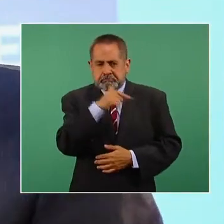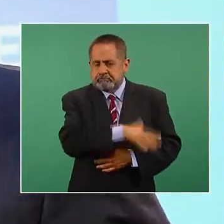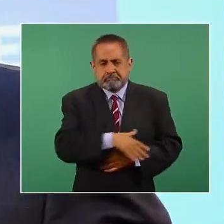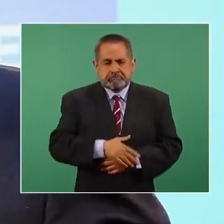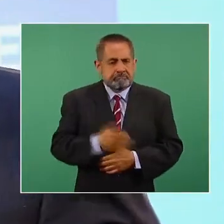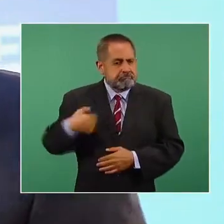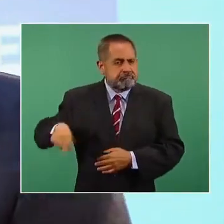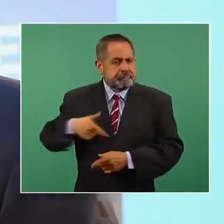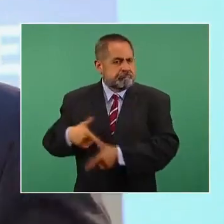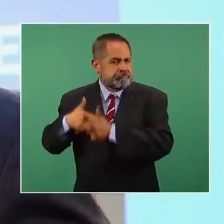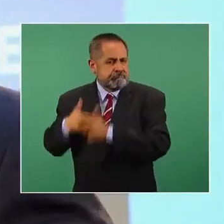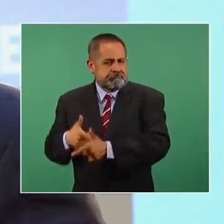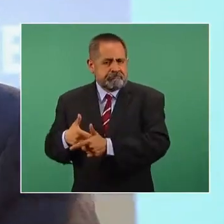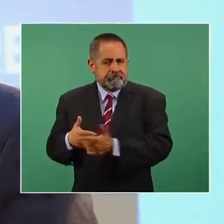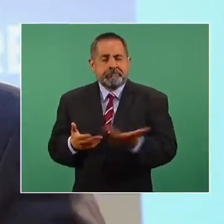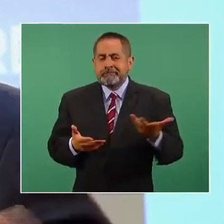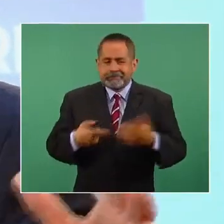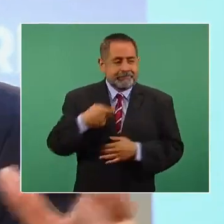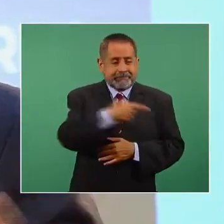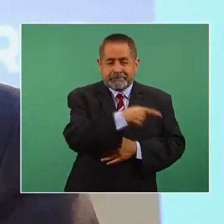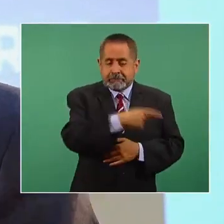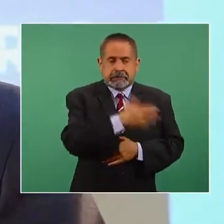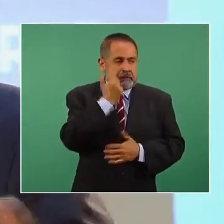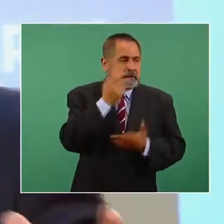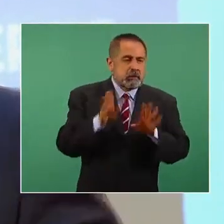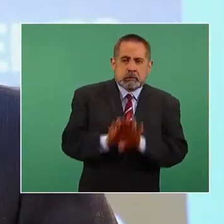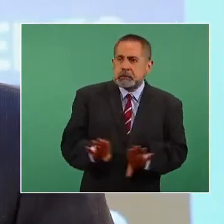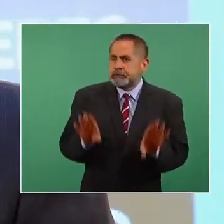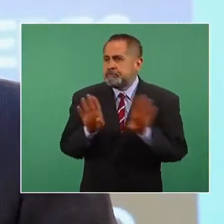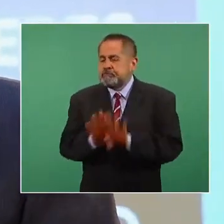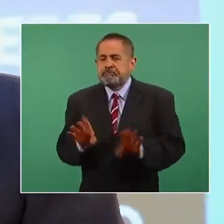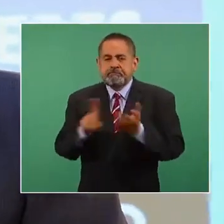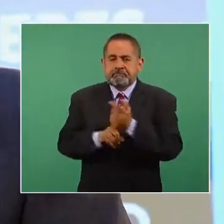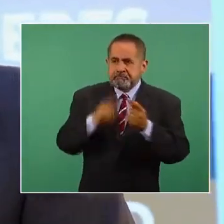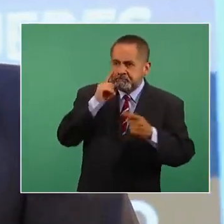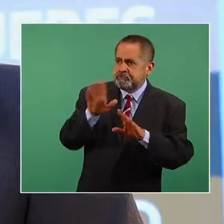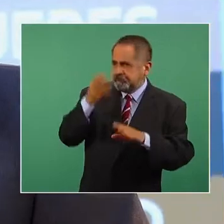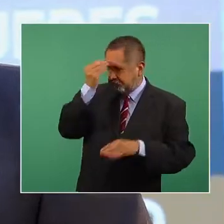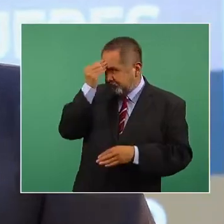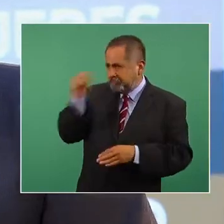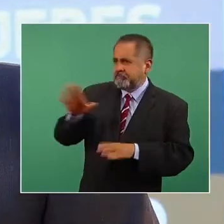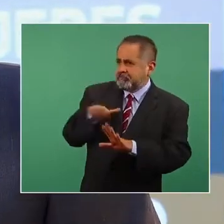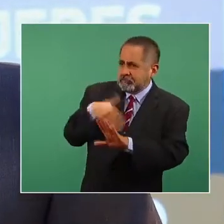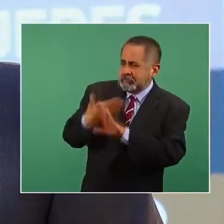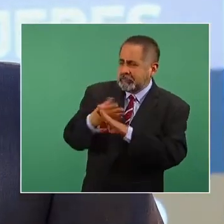están buscando por todos lados cómo dañarnos,